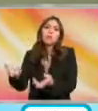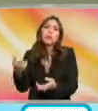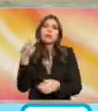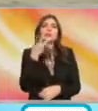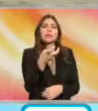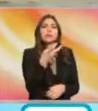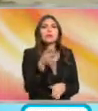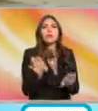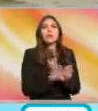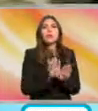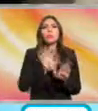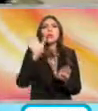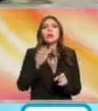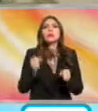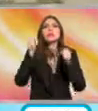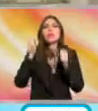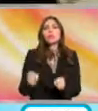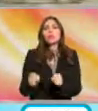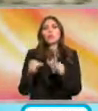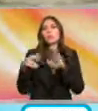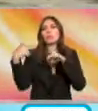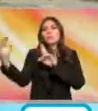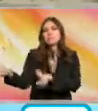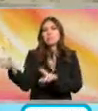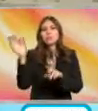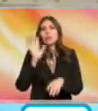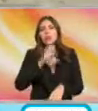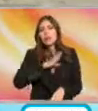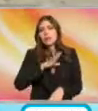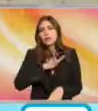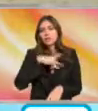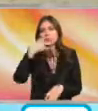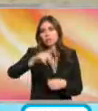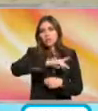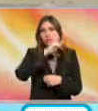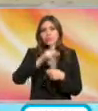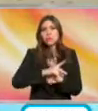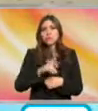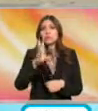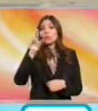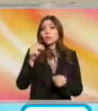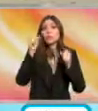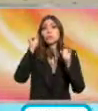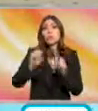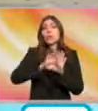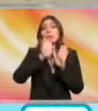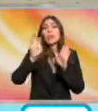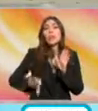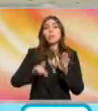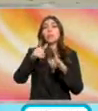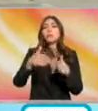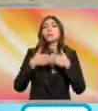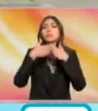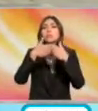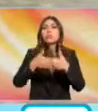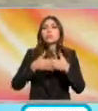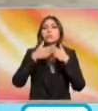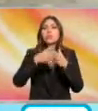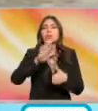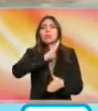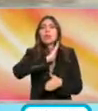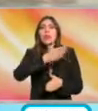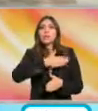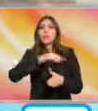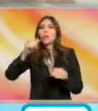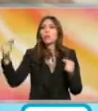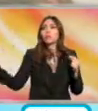pues digamos... Era como una inmunidad en ciertos garantía de alguna puertos. manera, una seguridad que Pues le brindaba no desde el tanto país. seguridad, porque si te agarraba un barco del otro, o sea, si las escuadras españolas te agarraban...